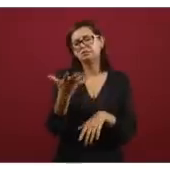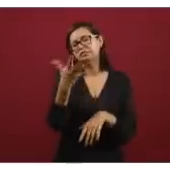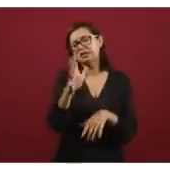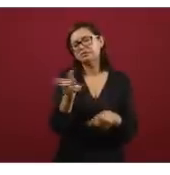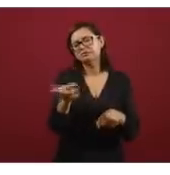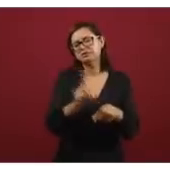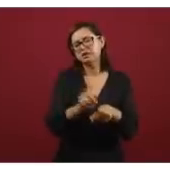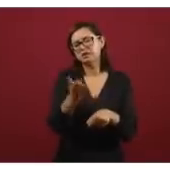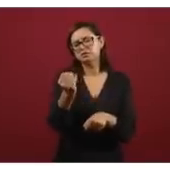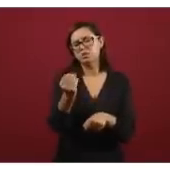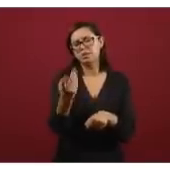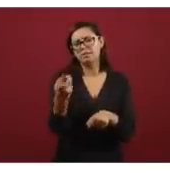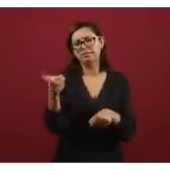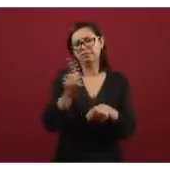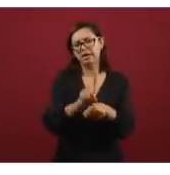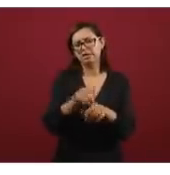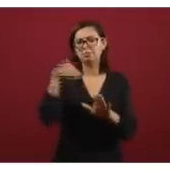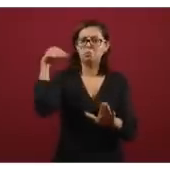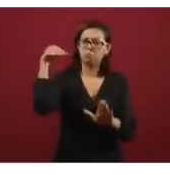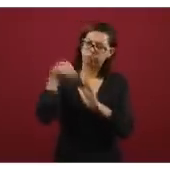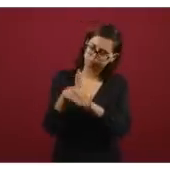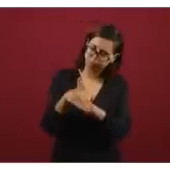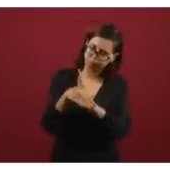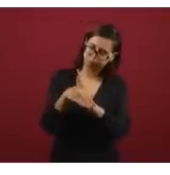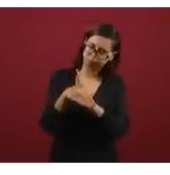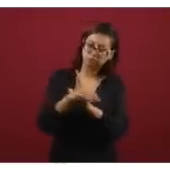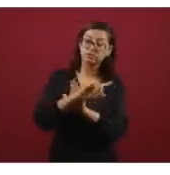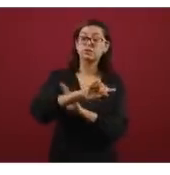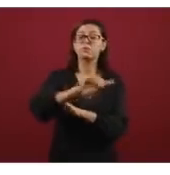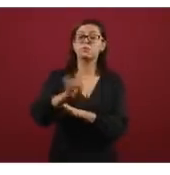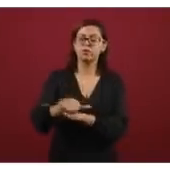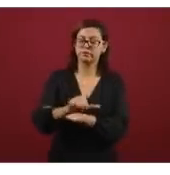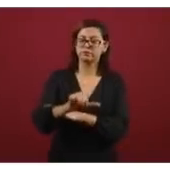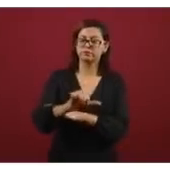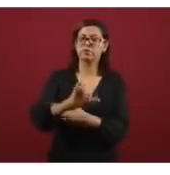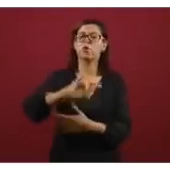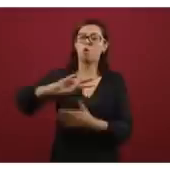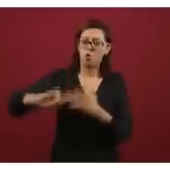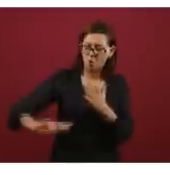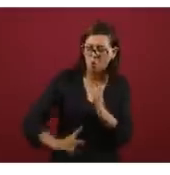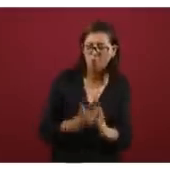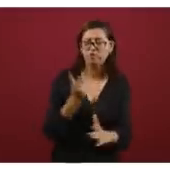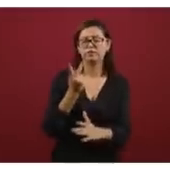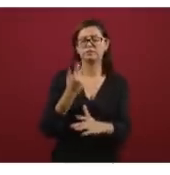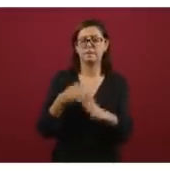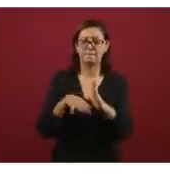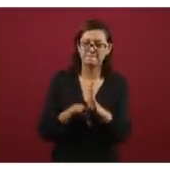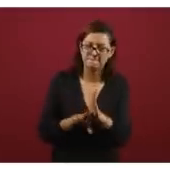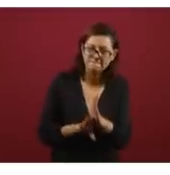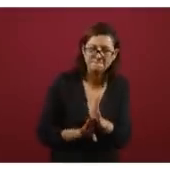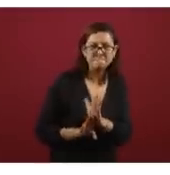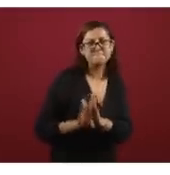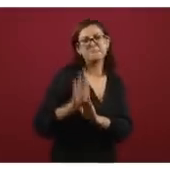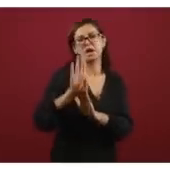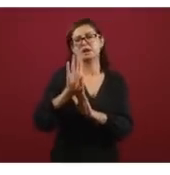días. Y posteriormente el pronóstico es un